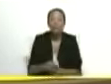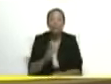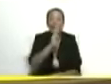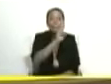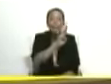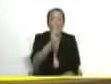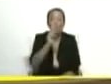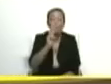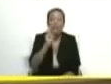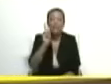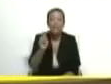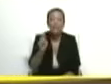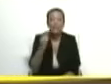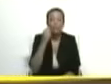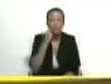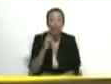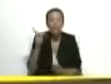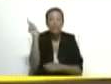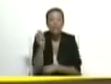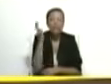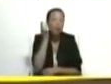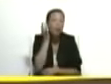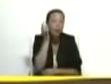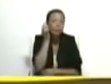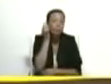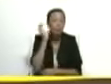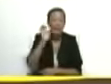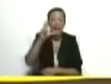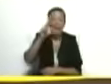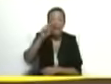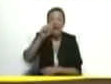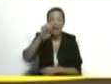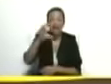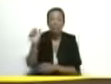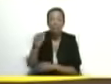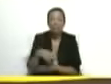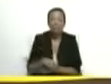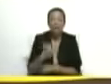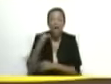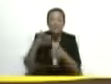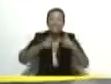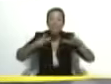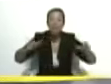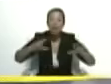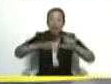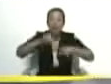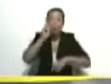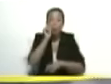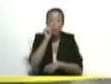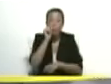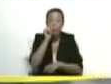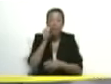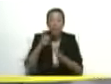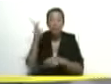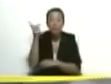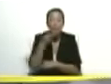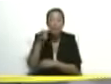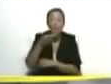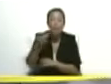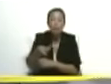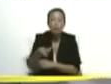PPT, diputada Ilenia Medina. Al secretario general del